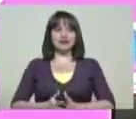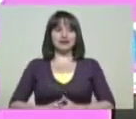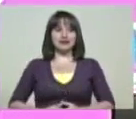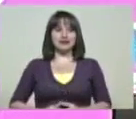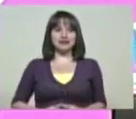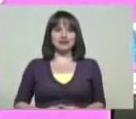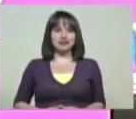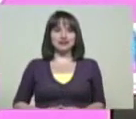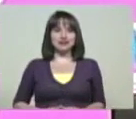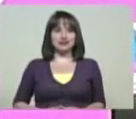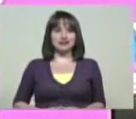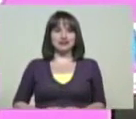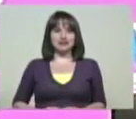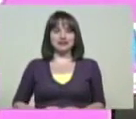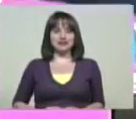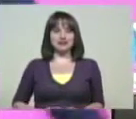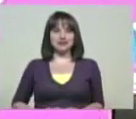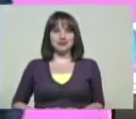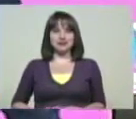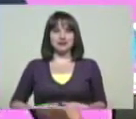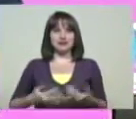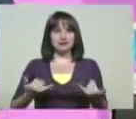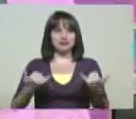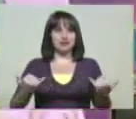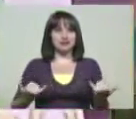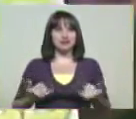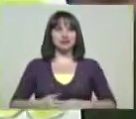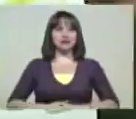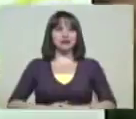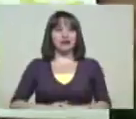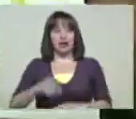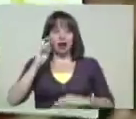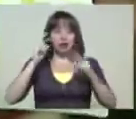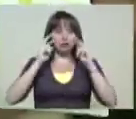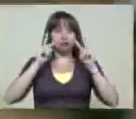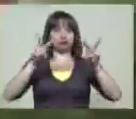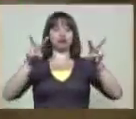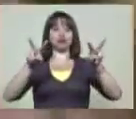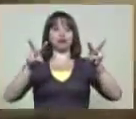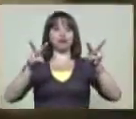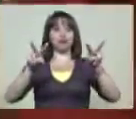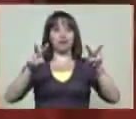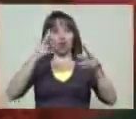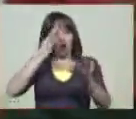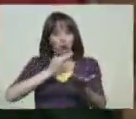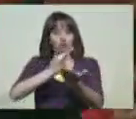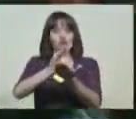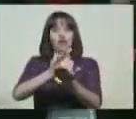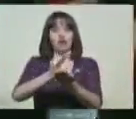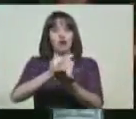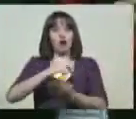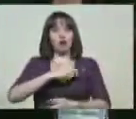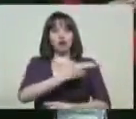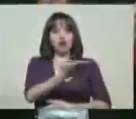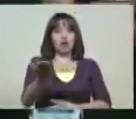cierro mis ojos y confío en ustedes agro mis ojos y confío en ustedes